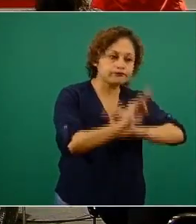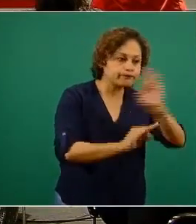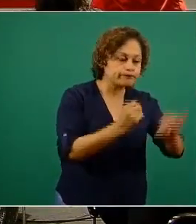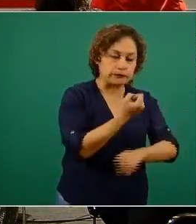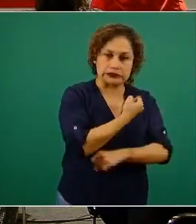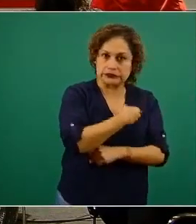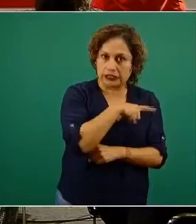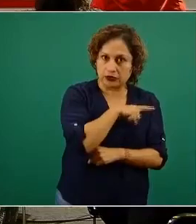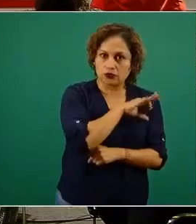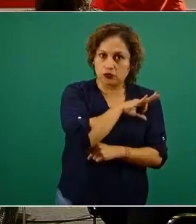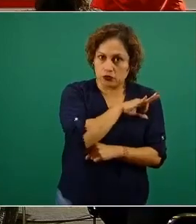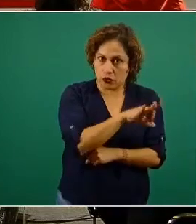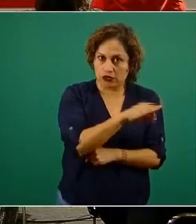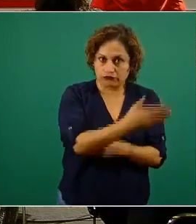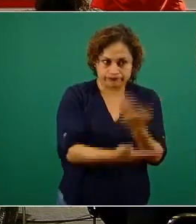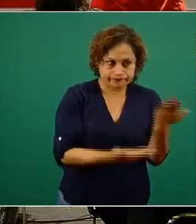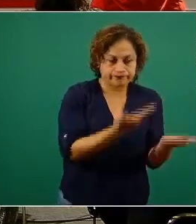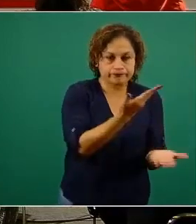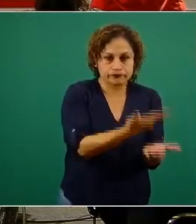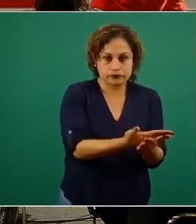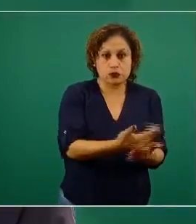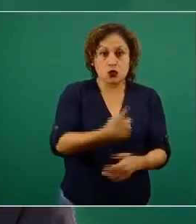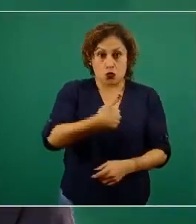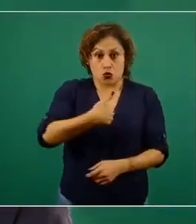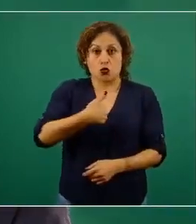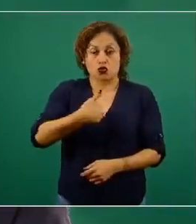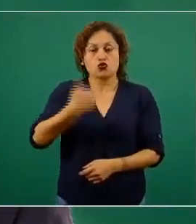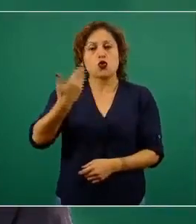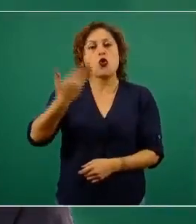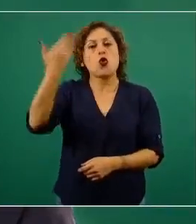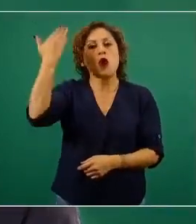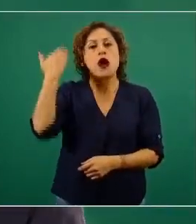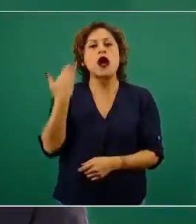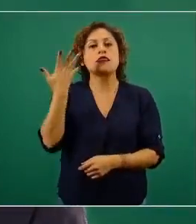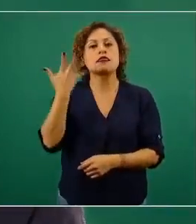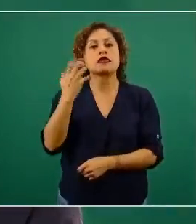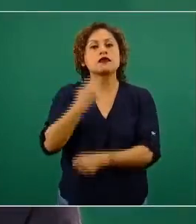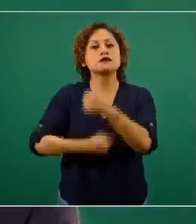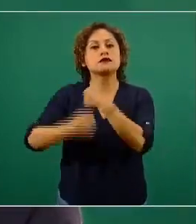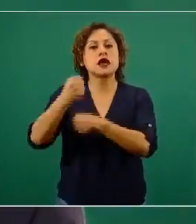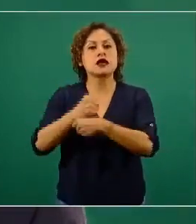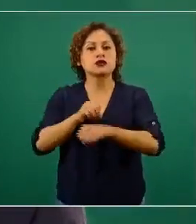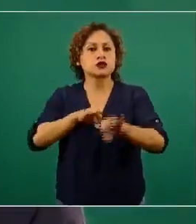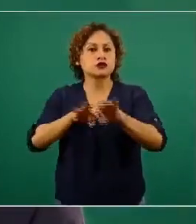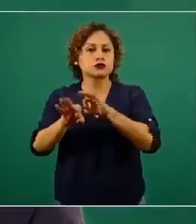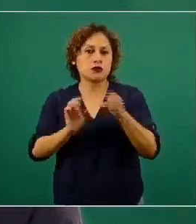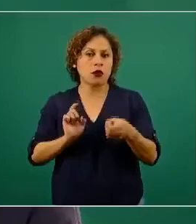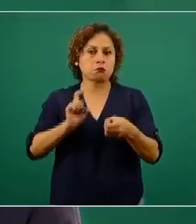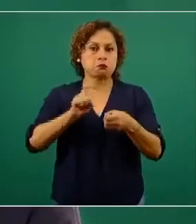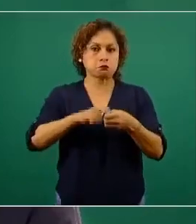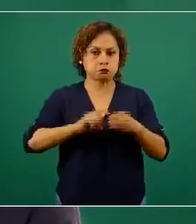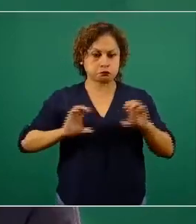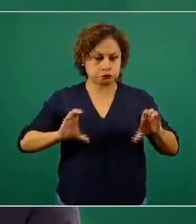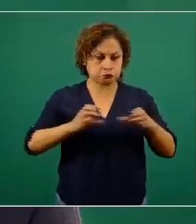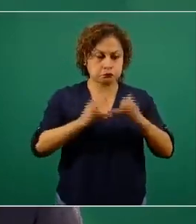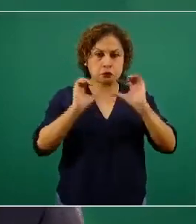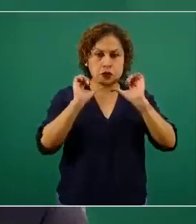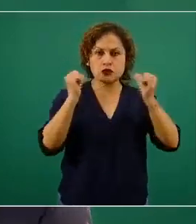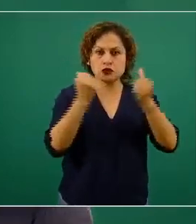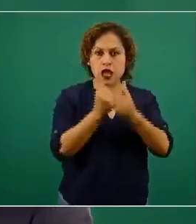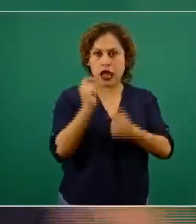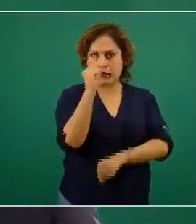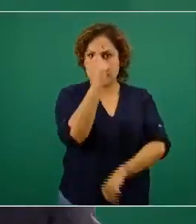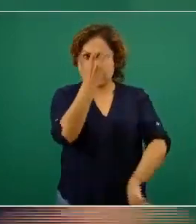salud. Yo personalmente colaboré por 10 años con una de estas organizaciones que, estando en Estados